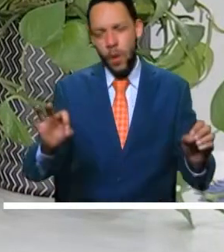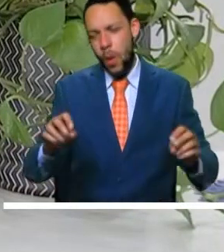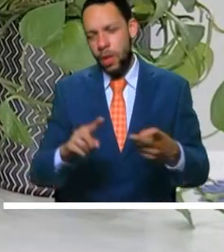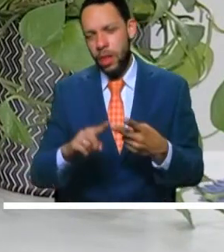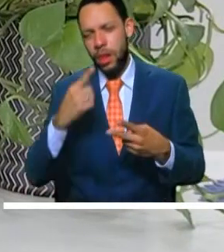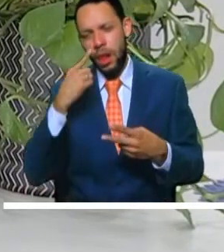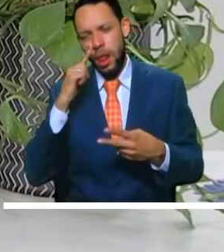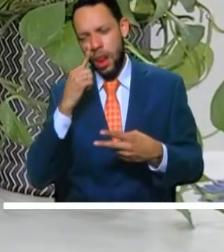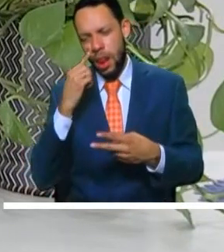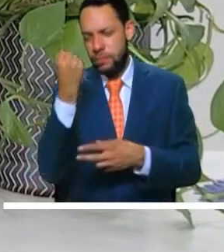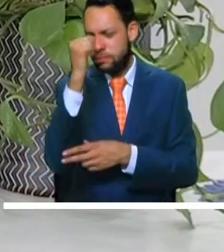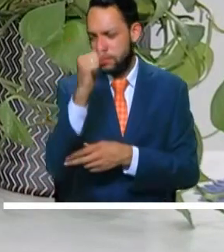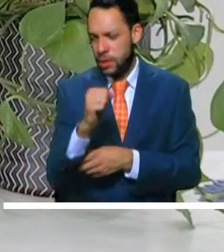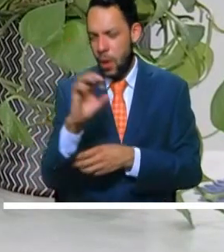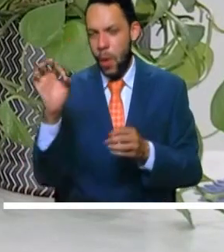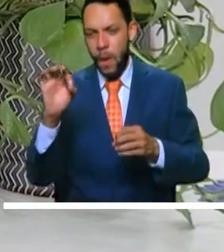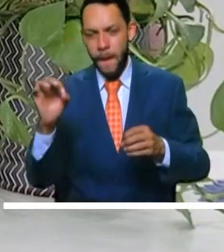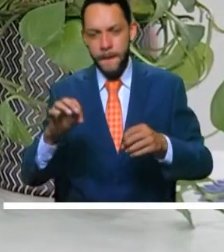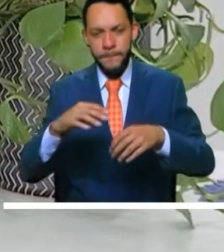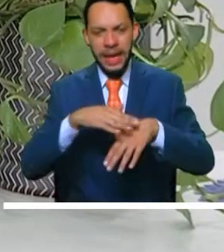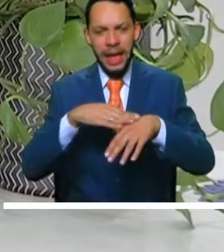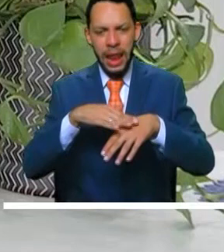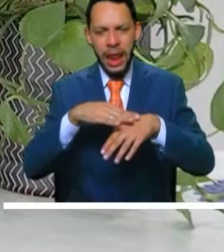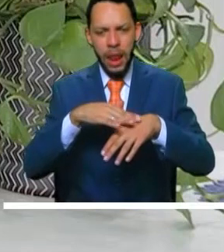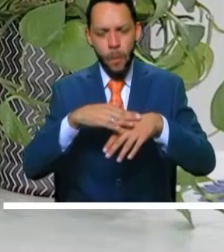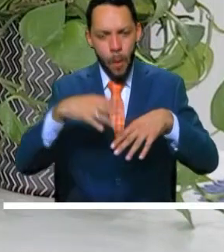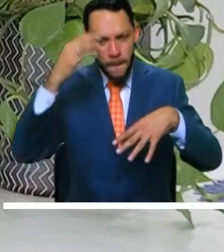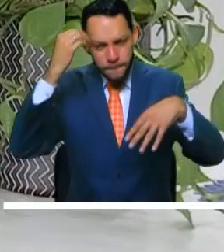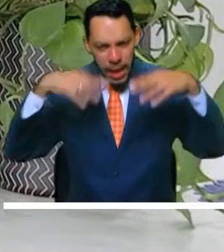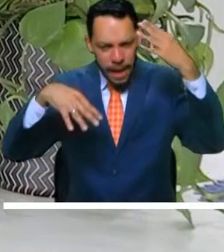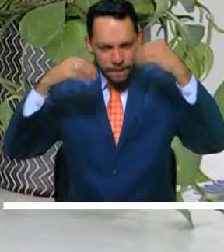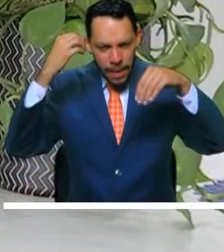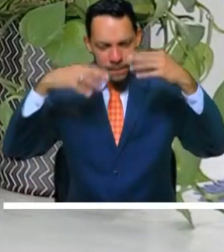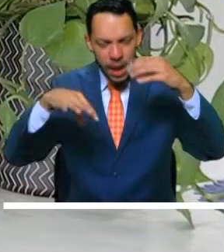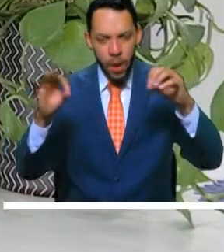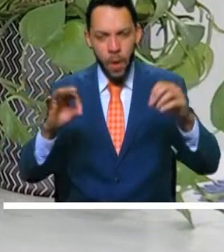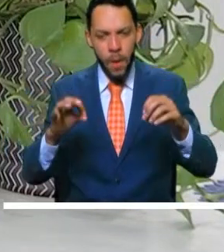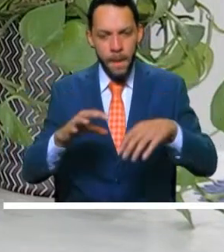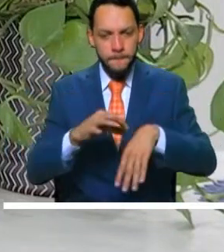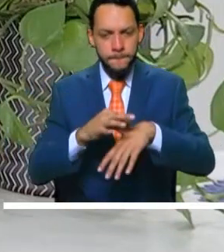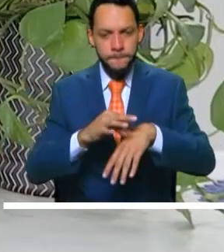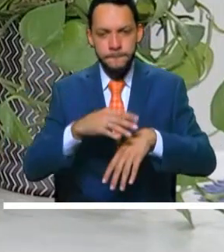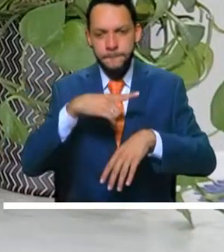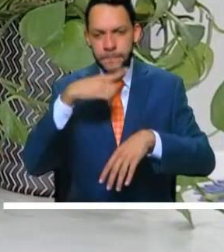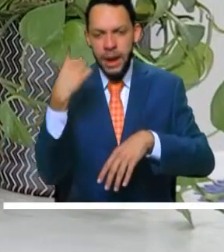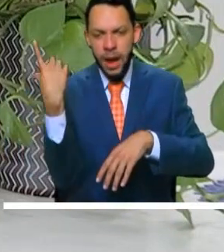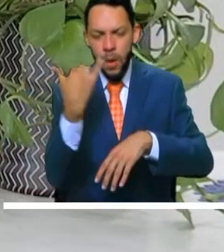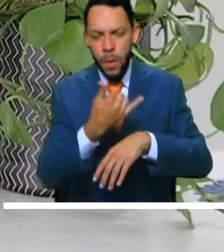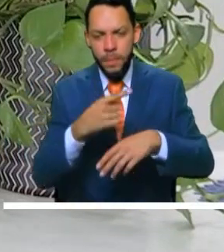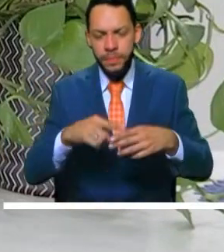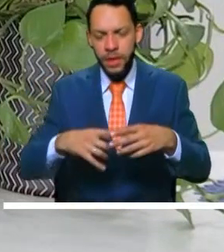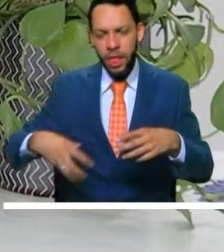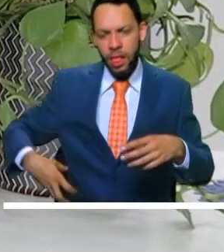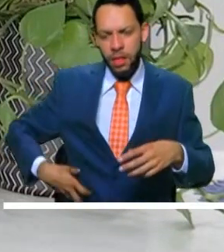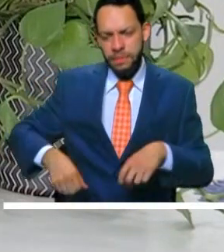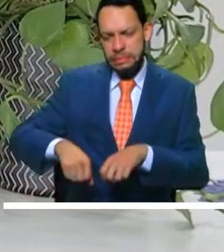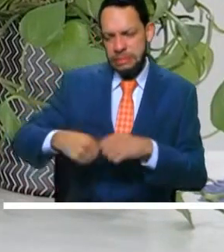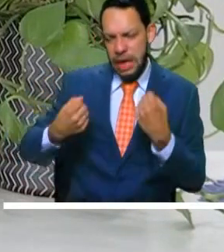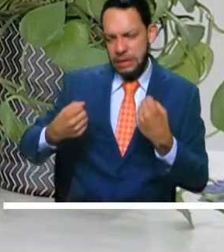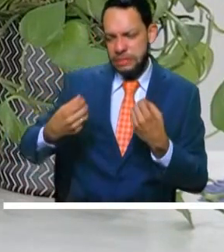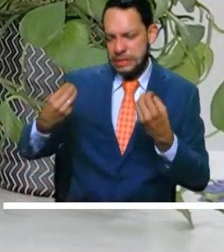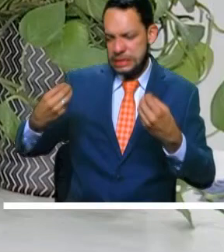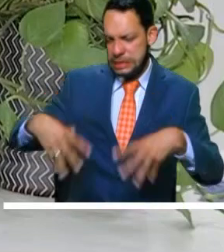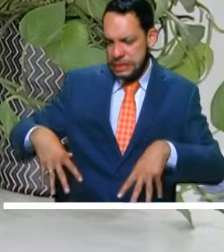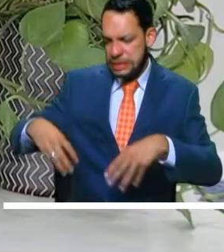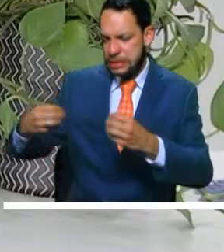depresivo, me da más ansiedad, se me cae el pelo, la piel se me pone más blanca y no me colorea fácil, se me daña la función renal lentamente, empiezo a tener un